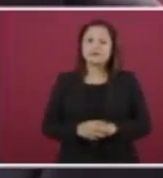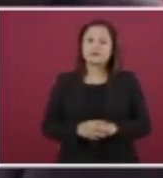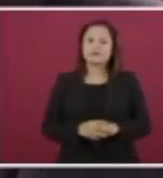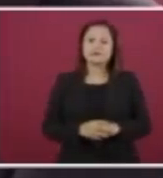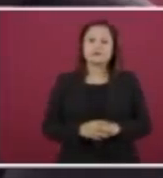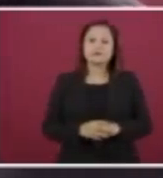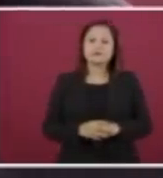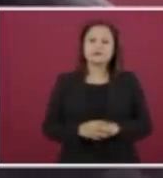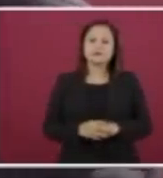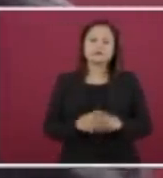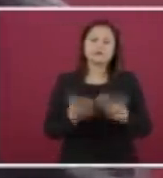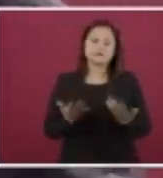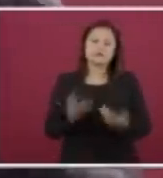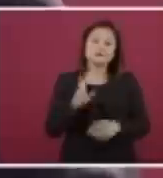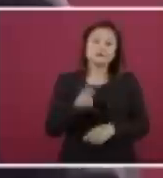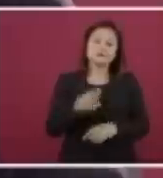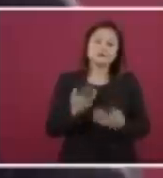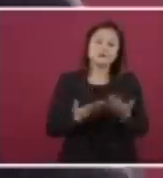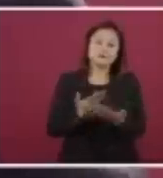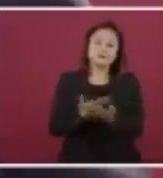pues ofrecemos una disculpa y